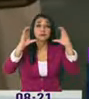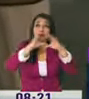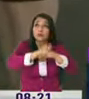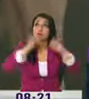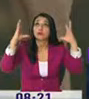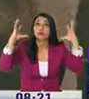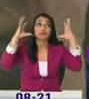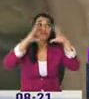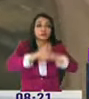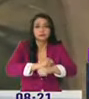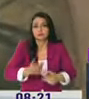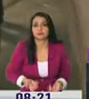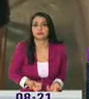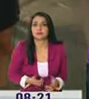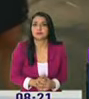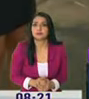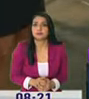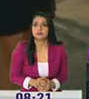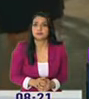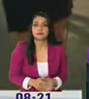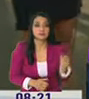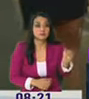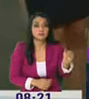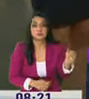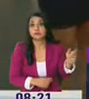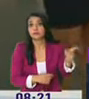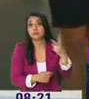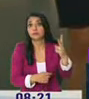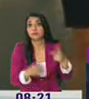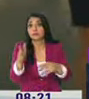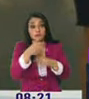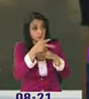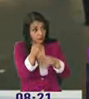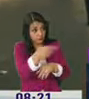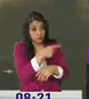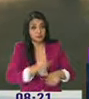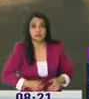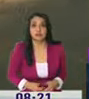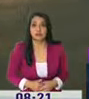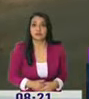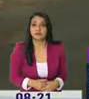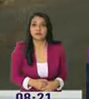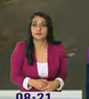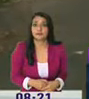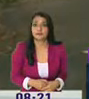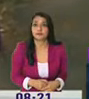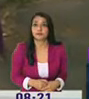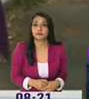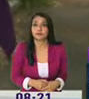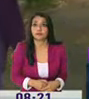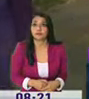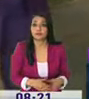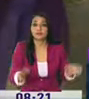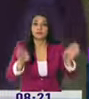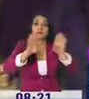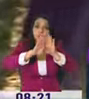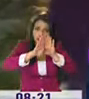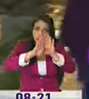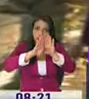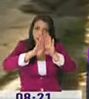terrible. Y además, esta puerta de aquí, no sé si está enfocando esa puerta, nos hicieron abrir porque le teníamos